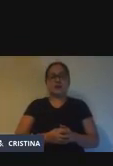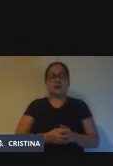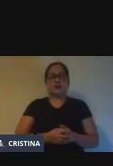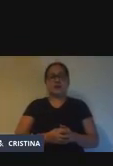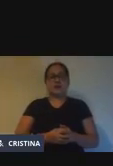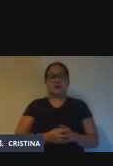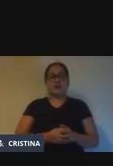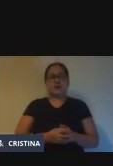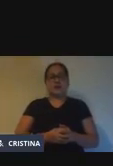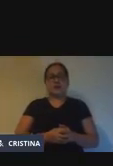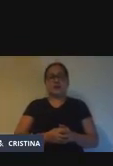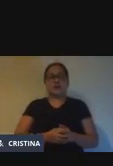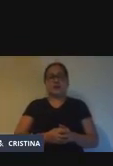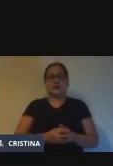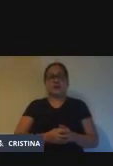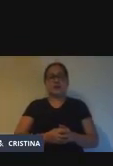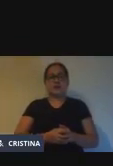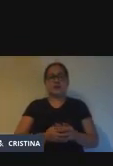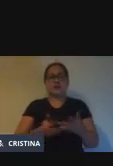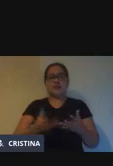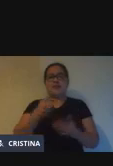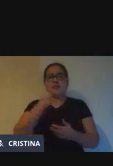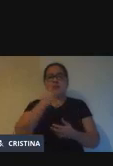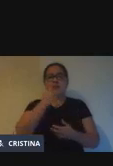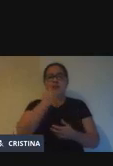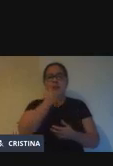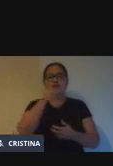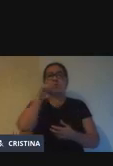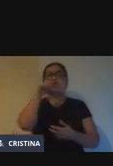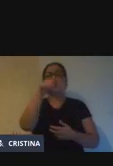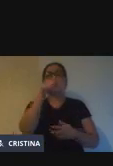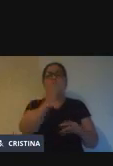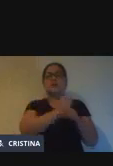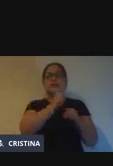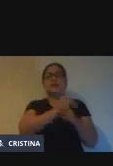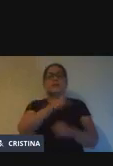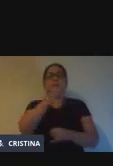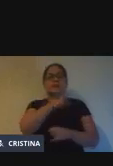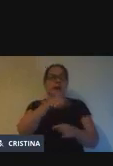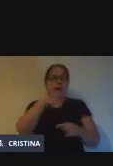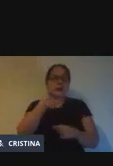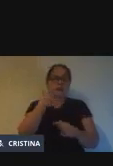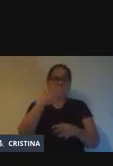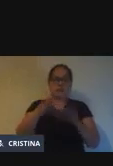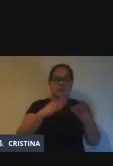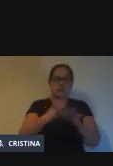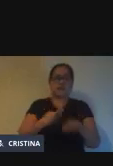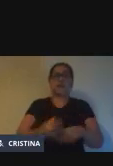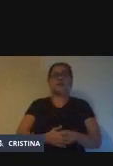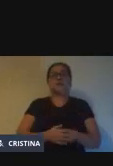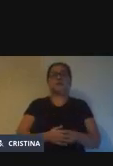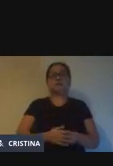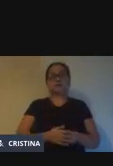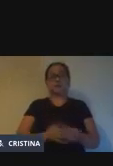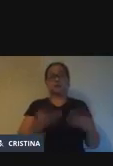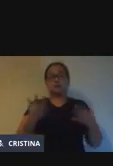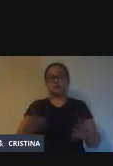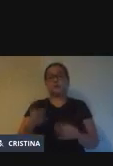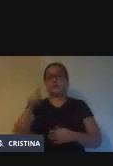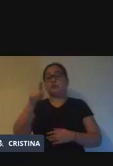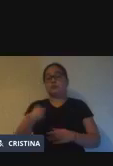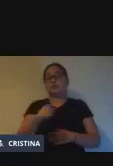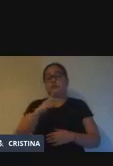Sonia. Refiletéanos, por favor, refiletéanos, por favor. Entonces, la existencia